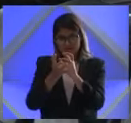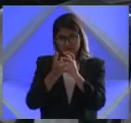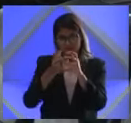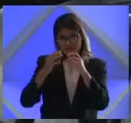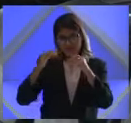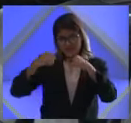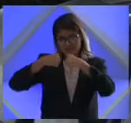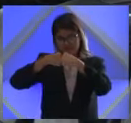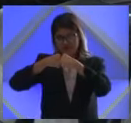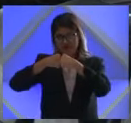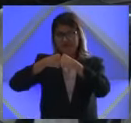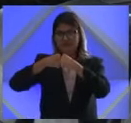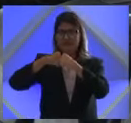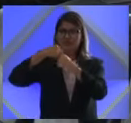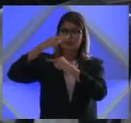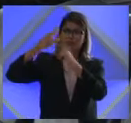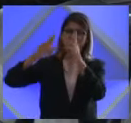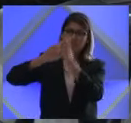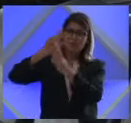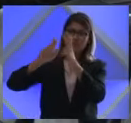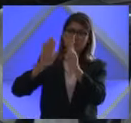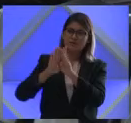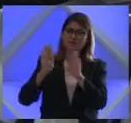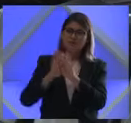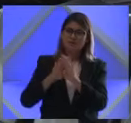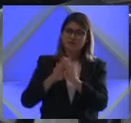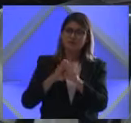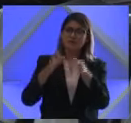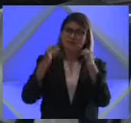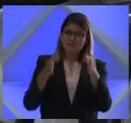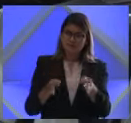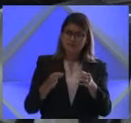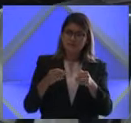se ha definido una altitud de 100 km